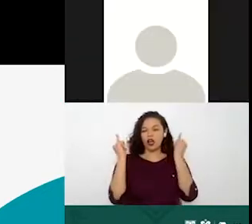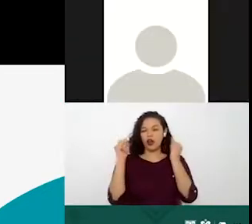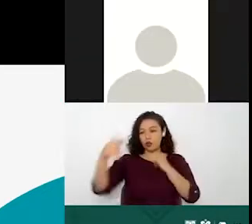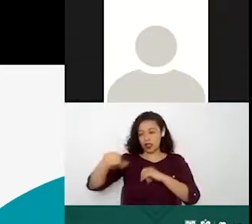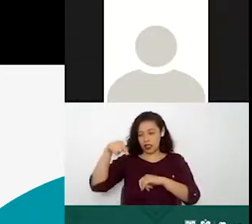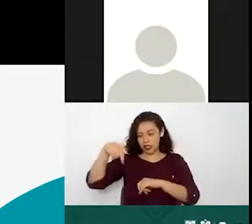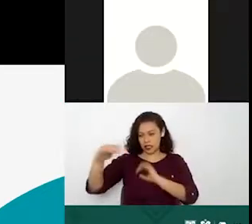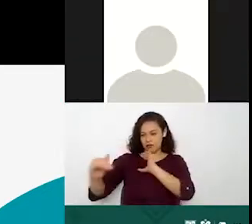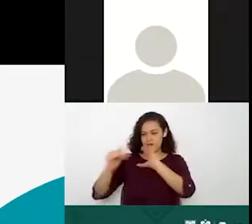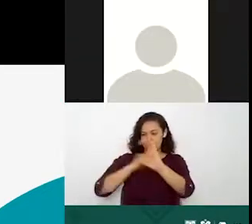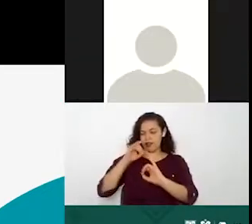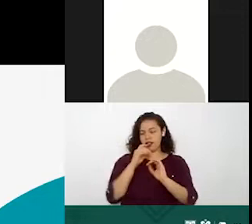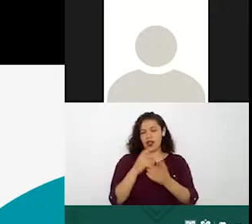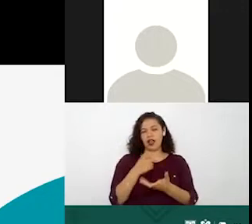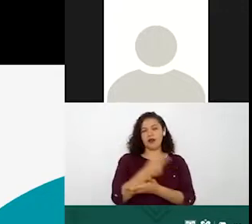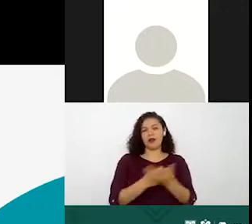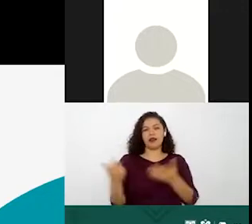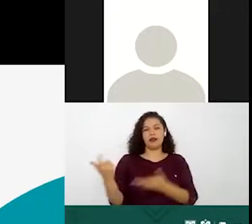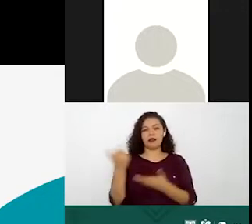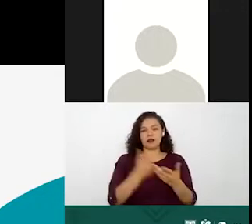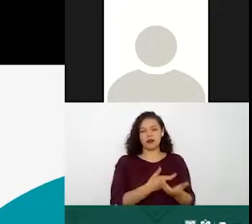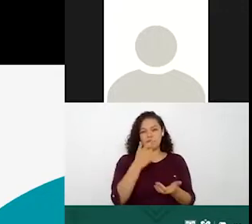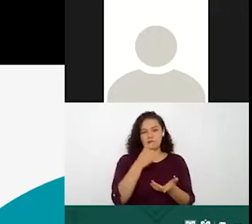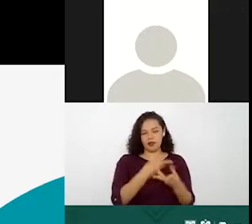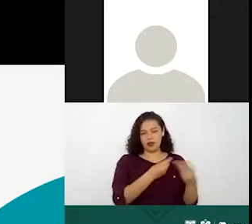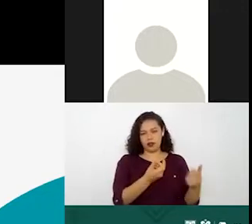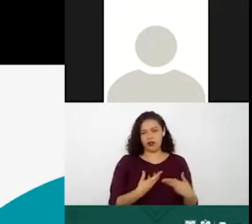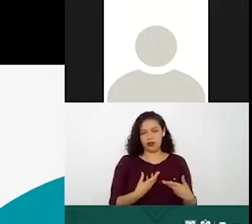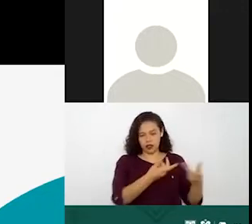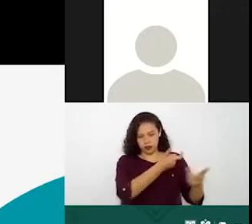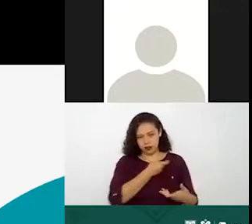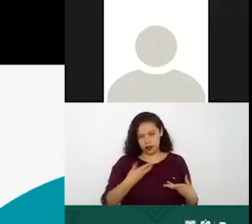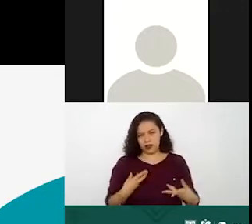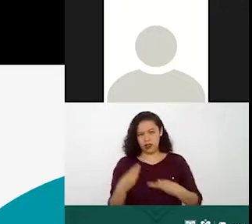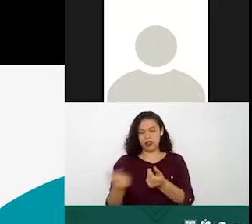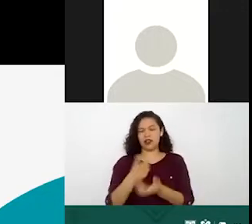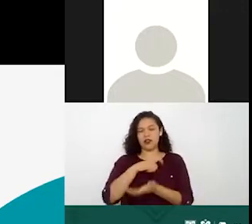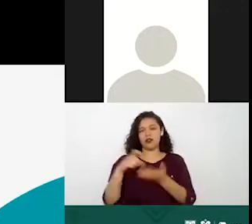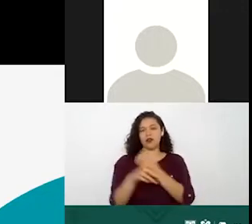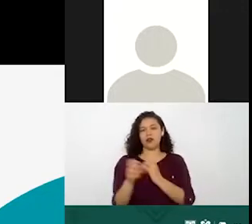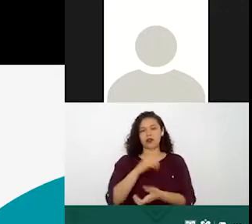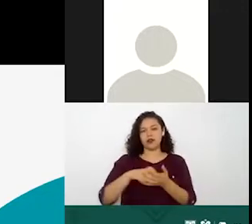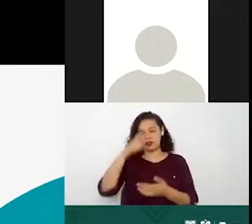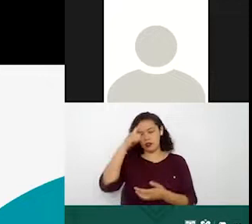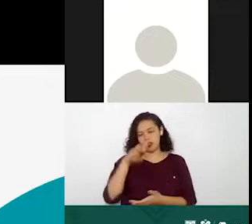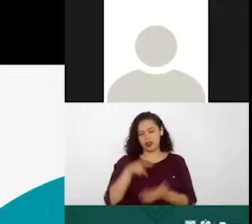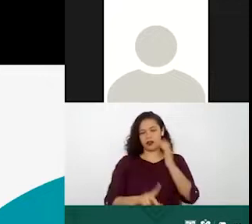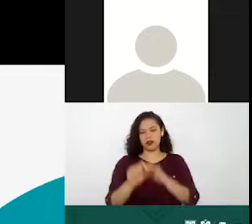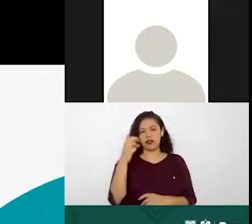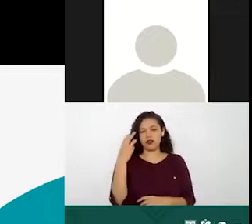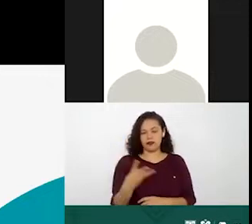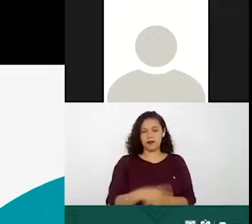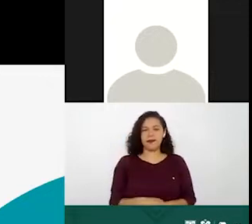de ingresos egresos y de inversiones En activos fijos para el año 2023 pero ahora